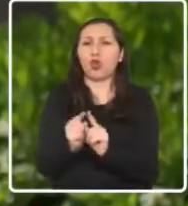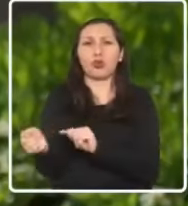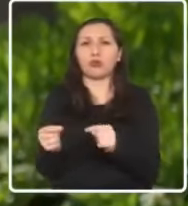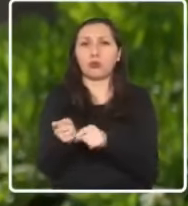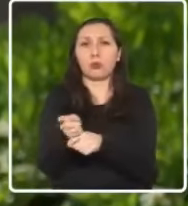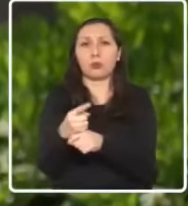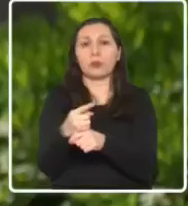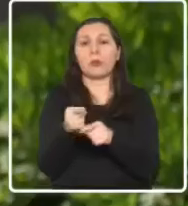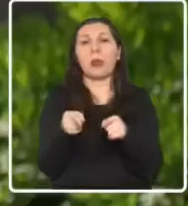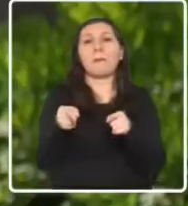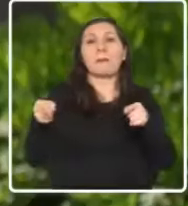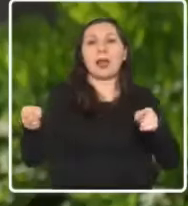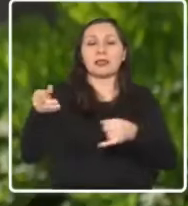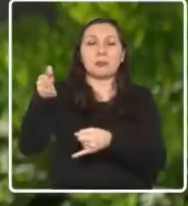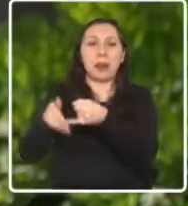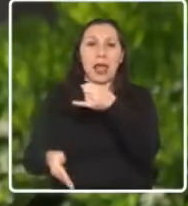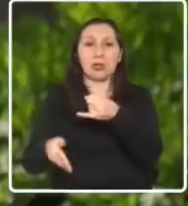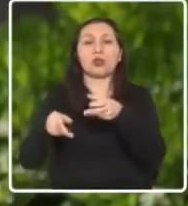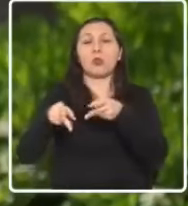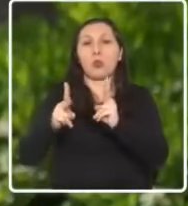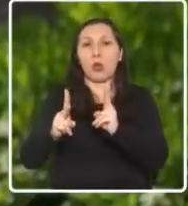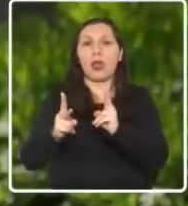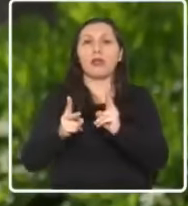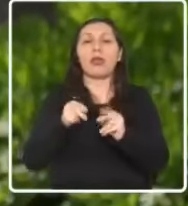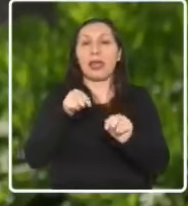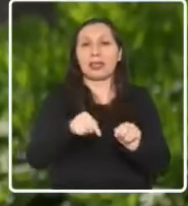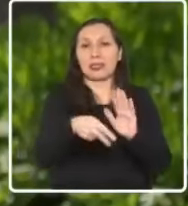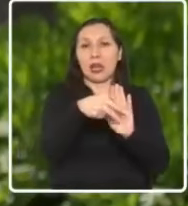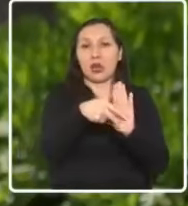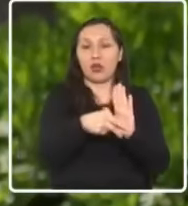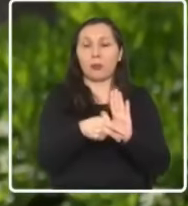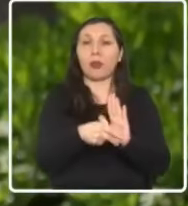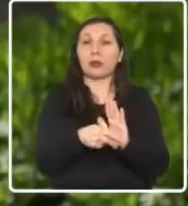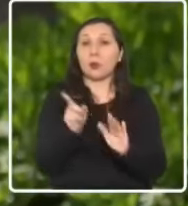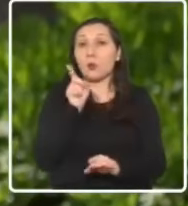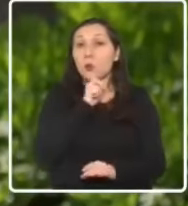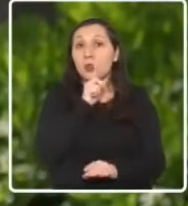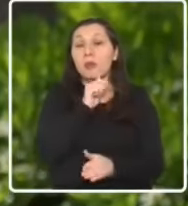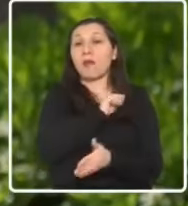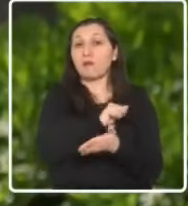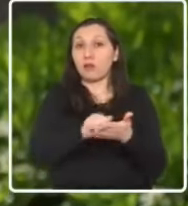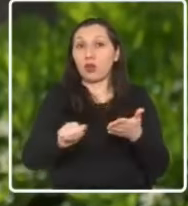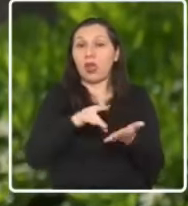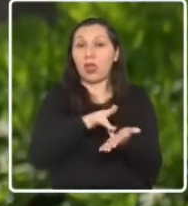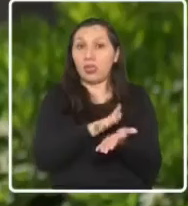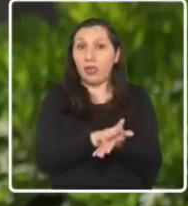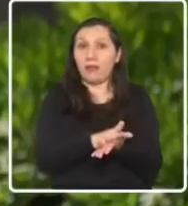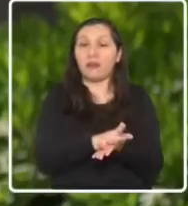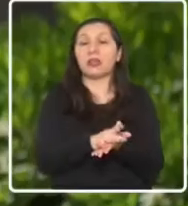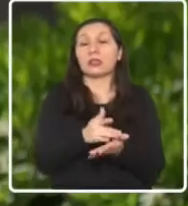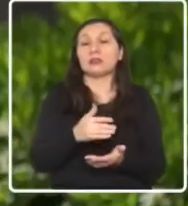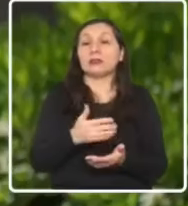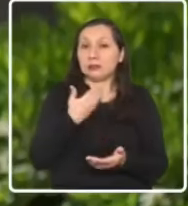discusión inmediata para extender ese plazo y que pueda ser operativa esta norma. Y finalmente, en materia de prescripción de deudas,